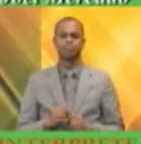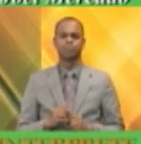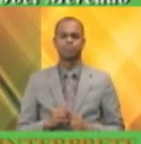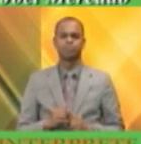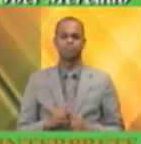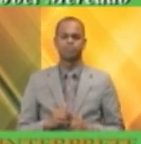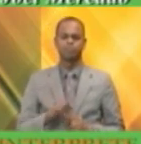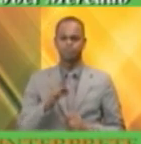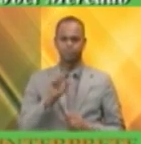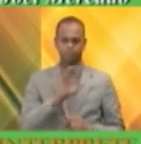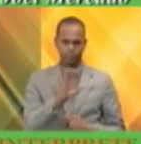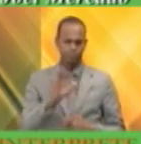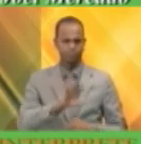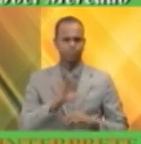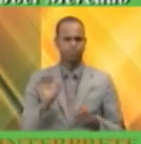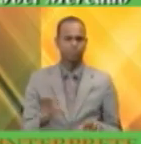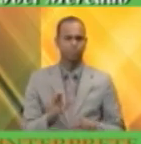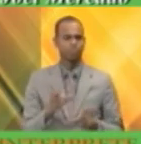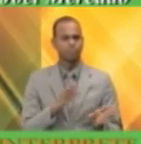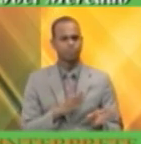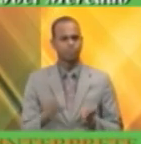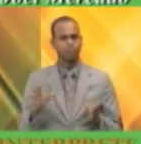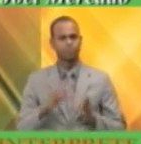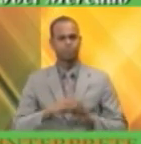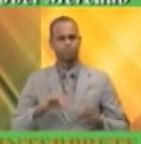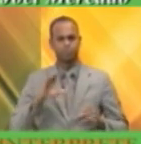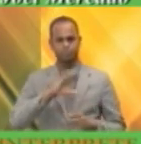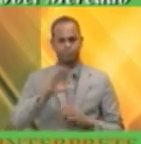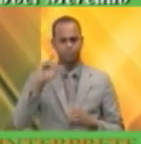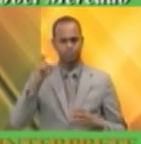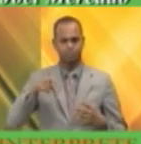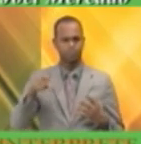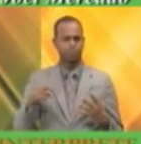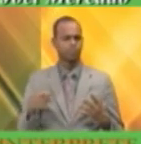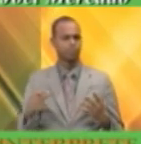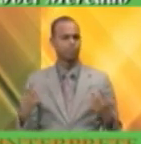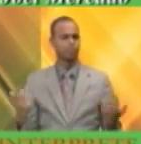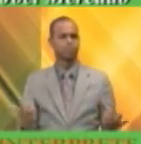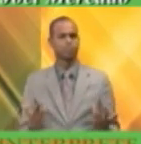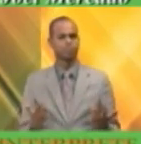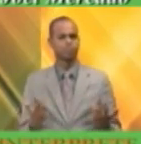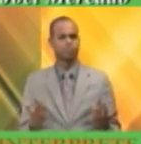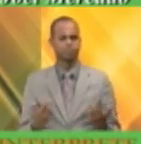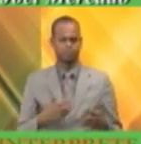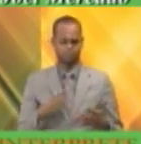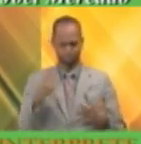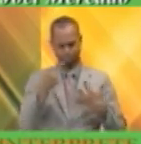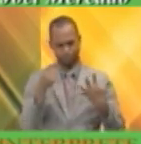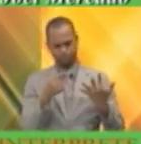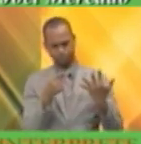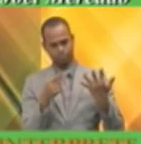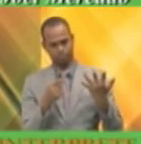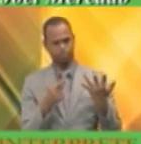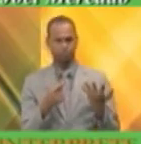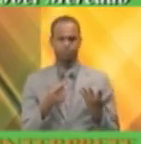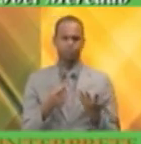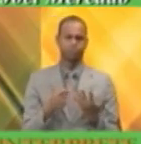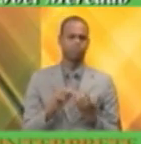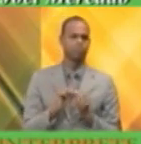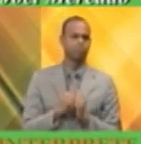de su desempeño, de su desenvolvimiento, de sus necesidades, sus carencias, sus virtudes, etcétera.